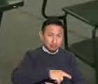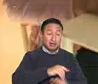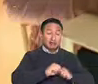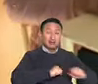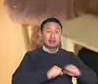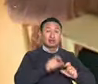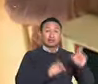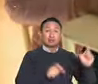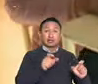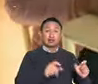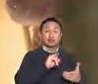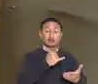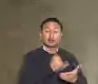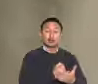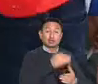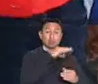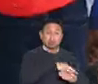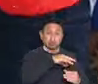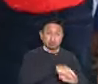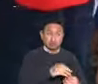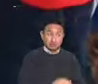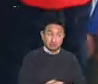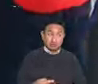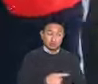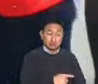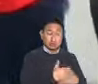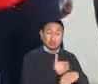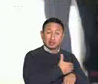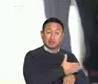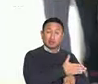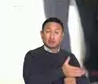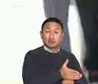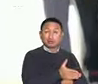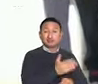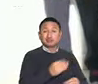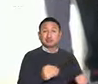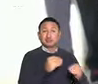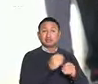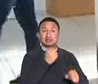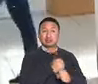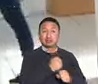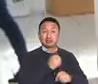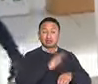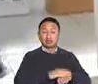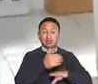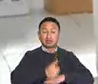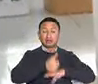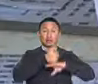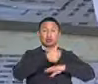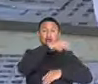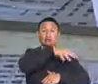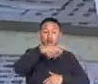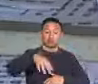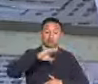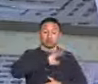de los miembros de las juntas receptoras del voto podría extenderse debido a que se eligen autoridades provinciales y municipales,